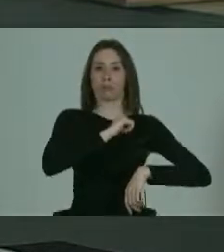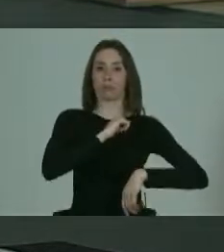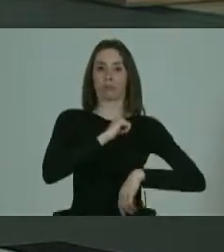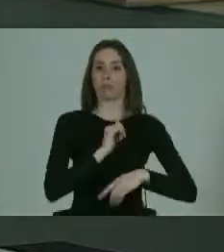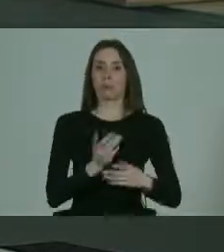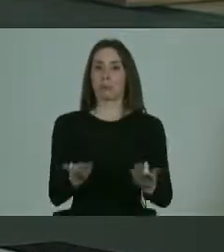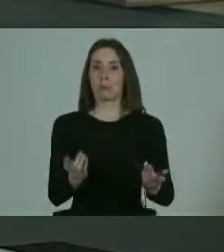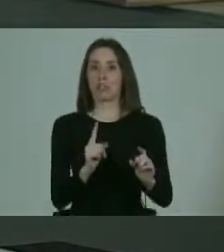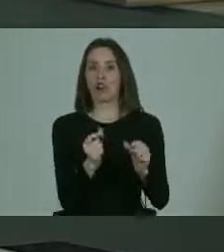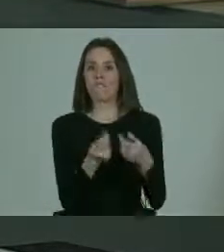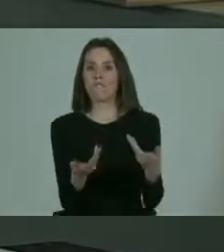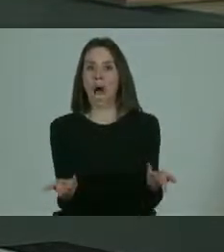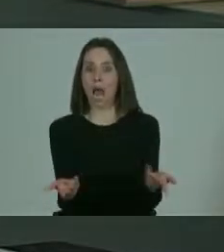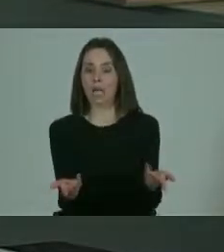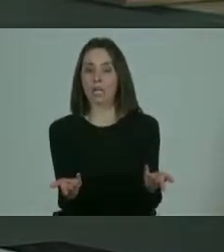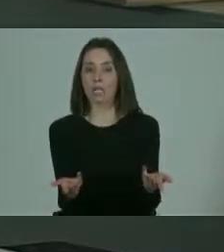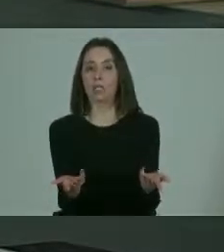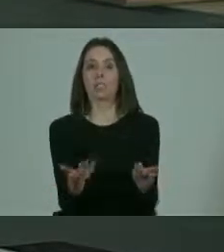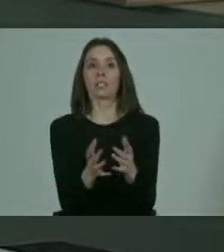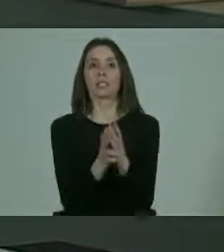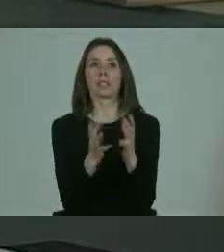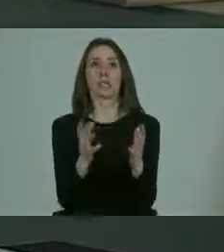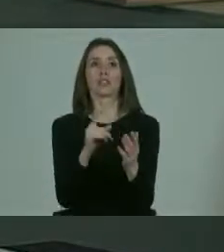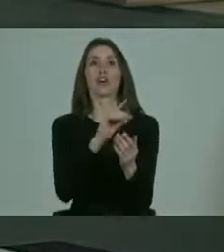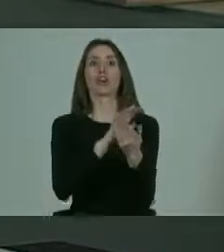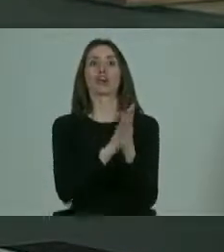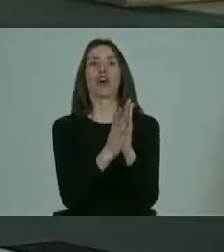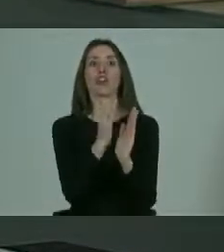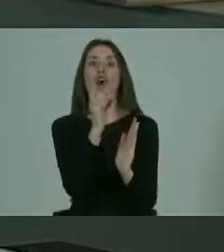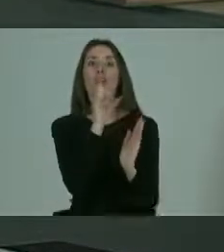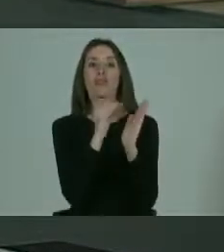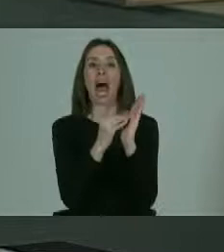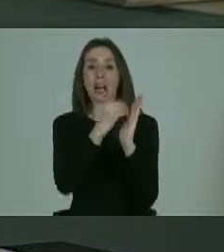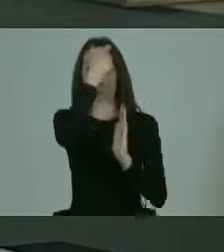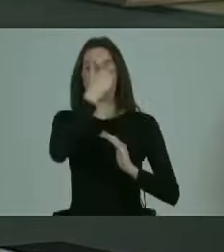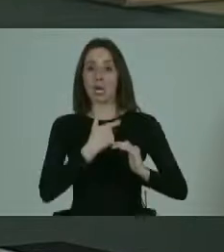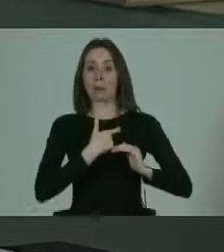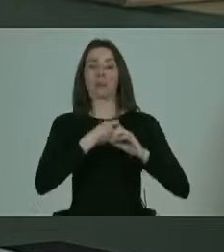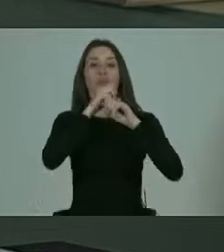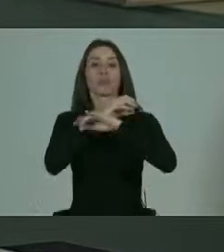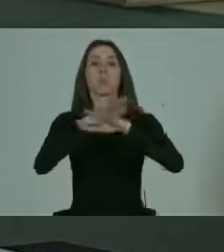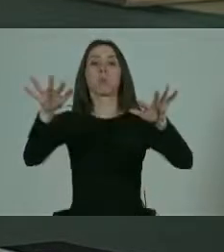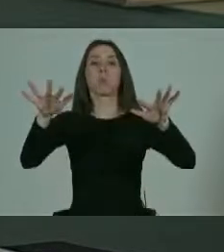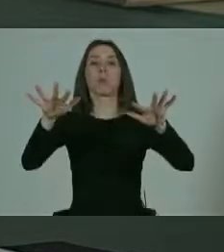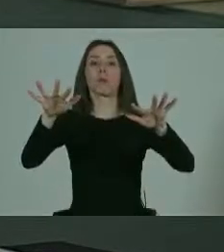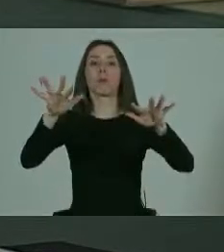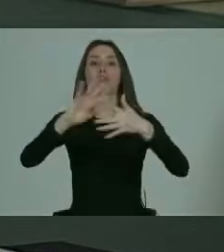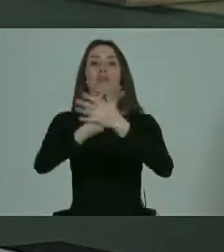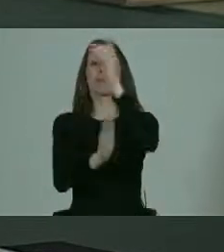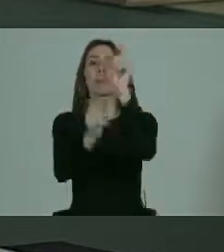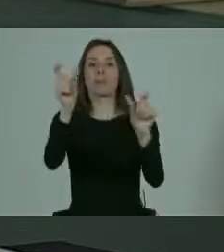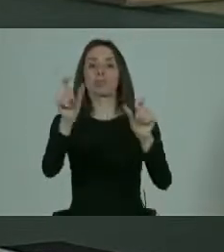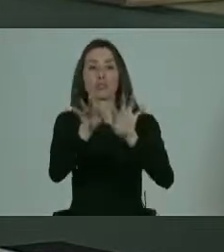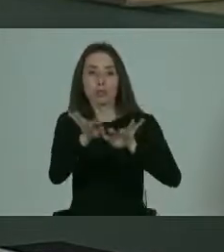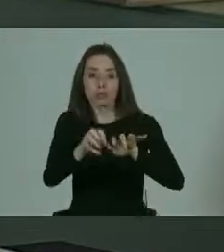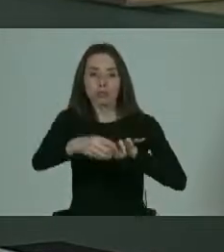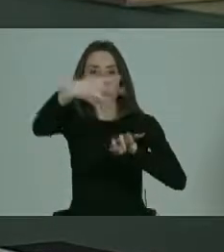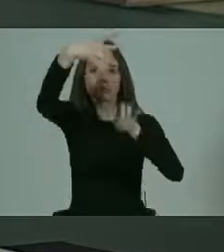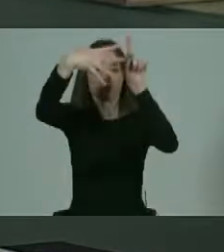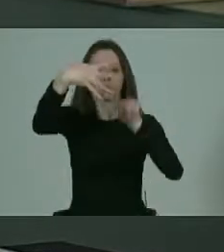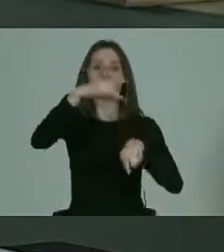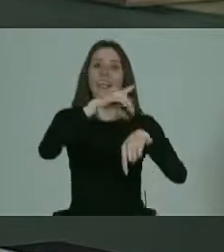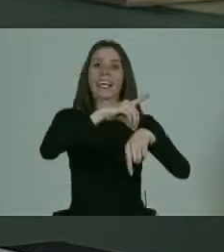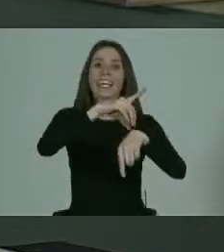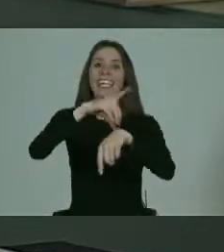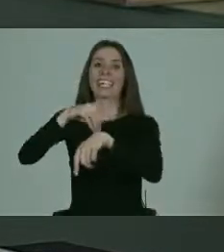porque si tenemos todos nuestros datos compartidos con todo el mundo el paciente le queda el